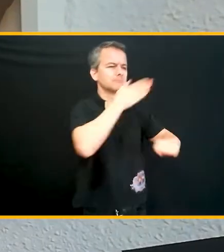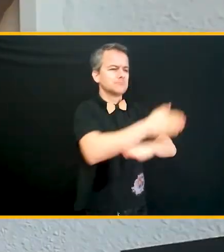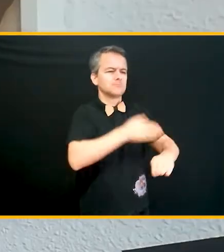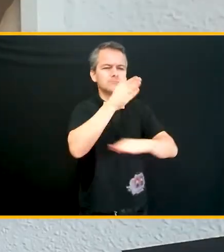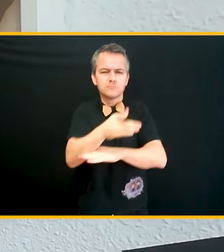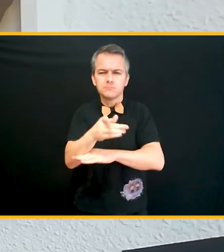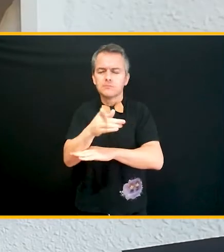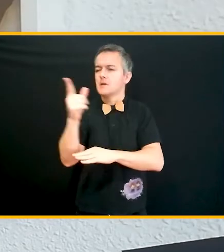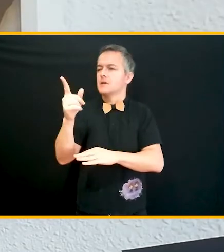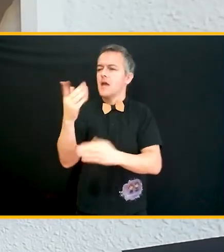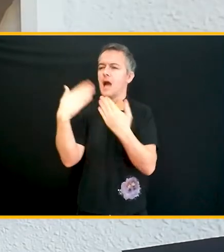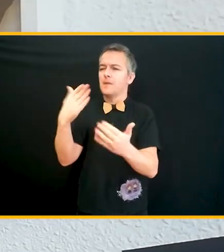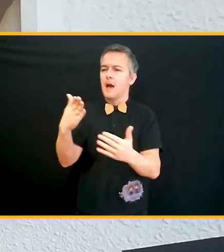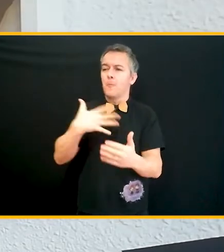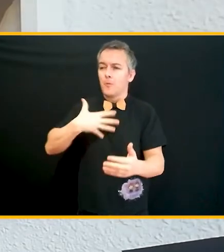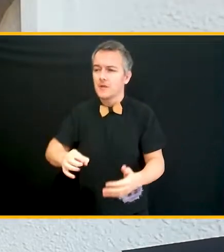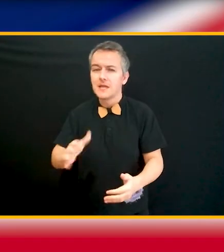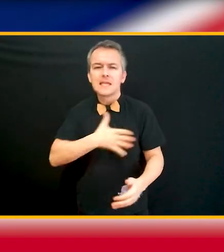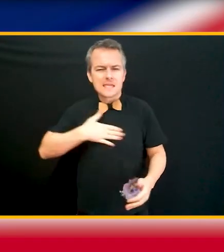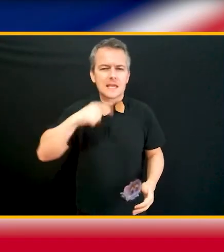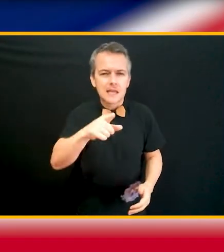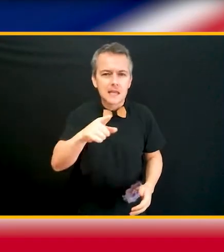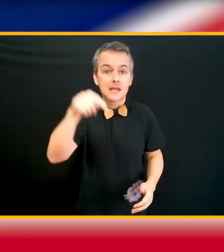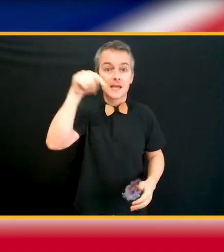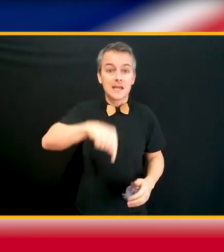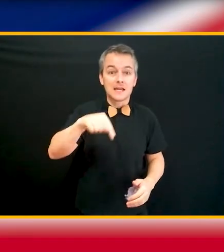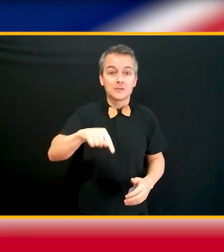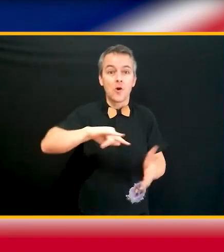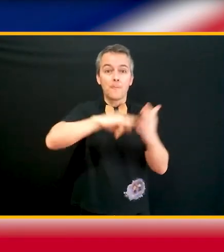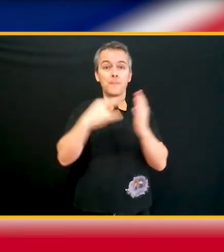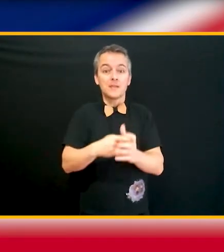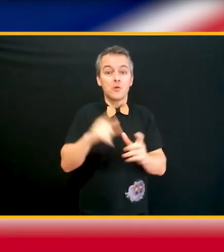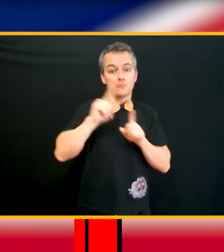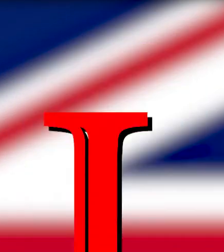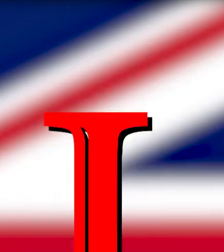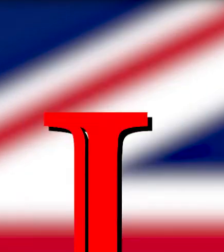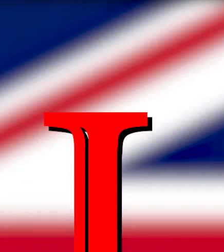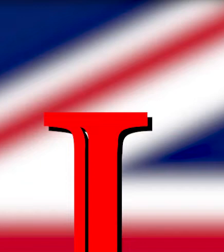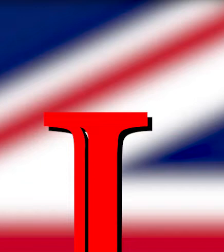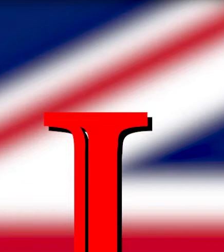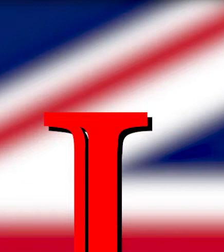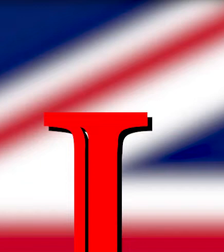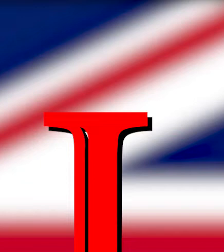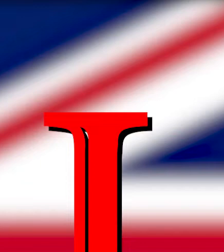método definitivo. El método... Practice in Learning English, Billy.